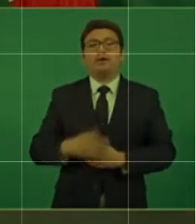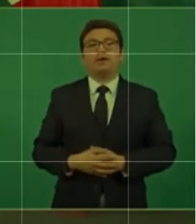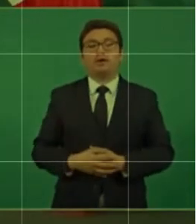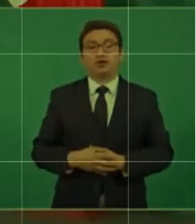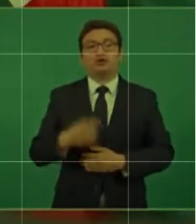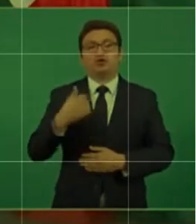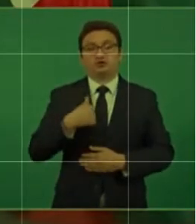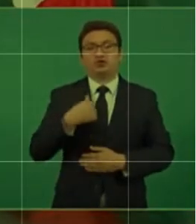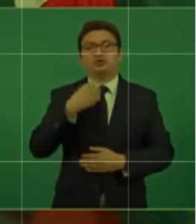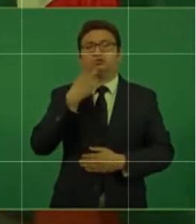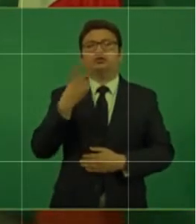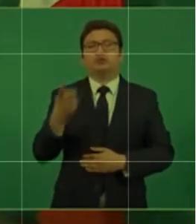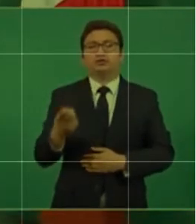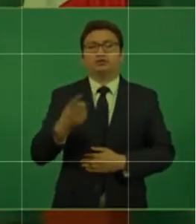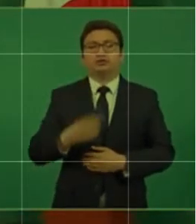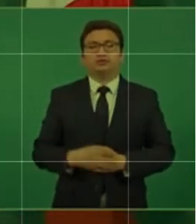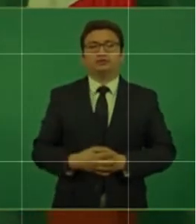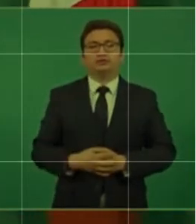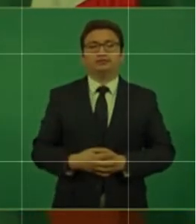Dije que